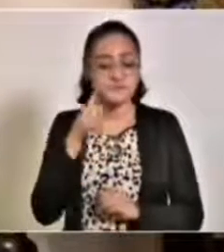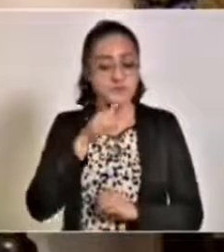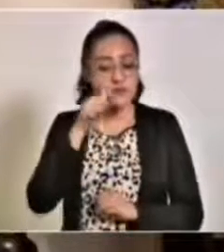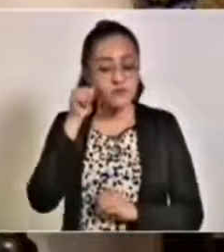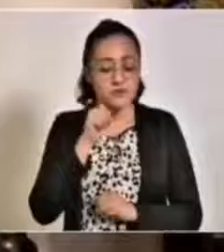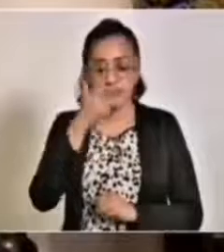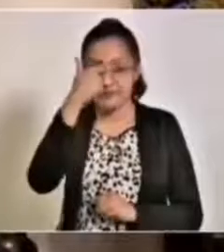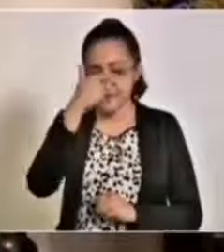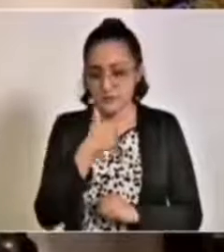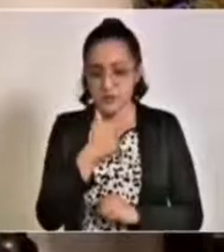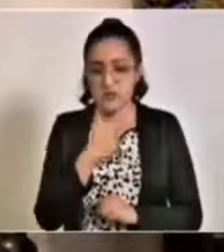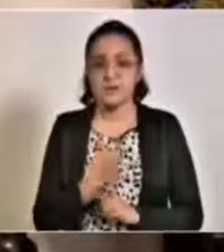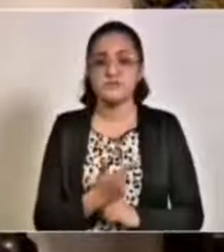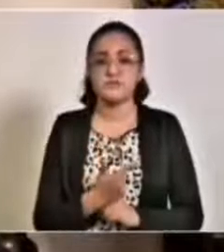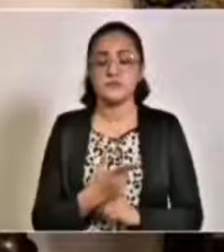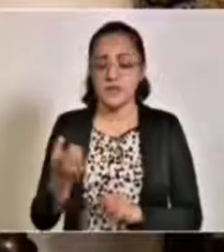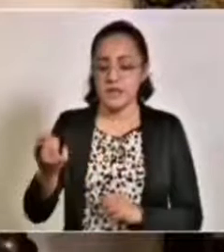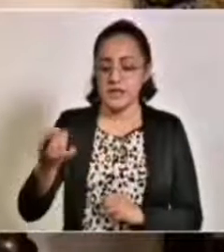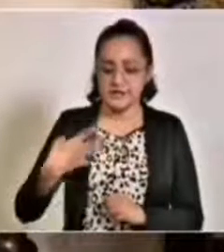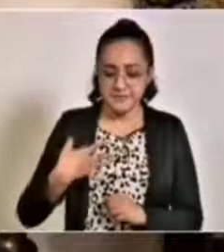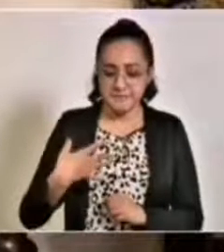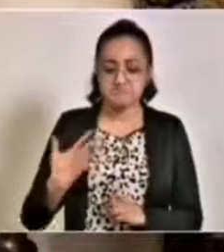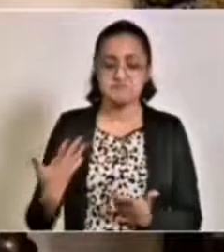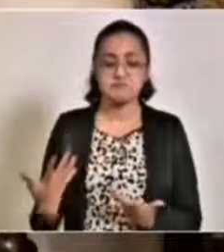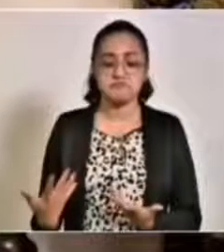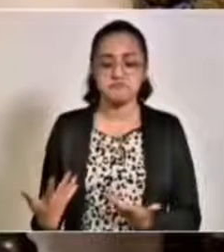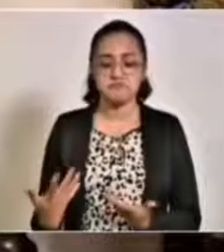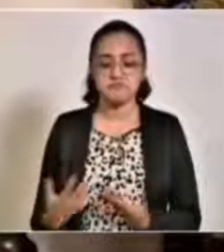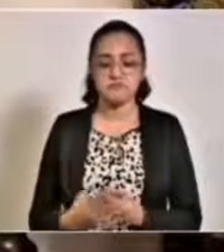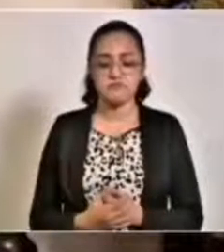ayer por la noche recibí